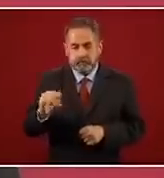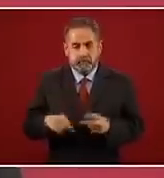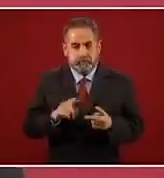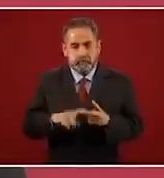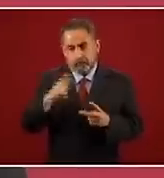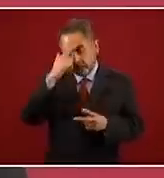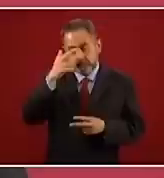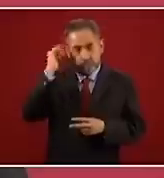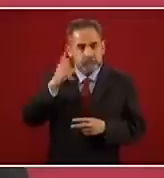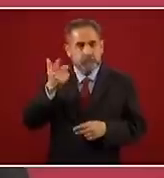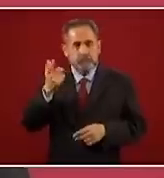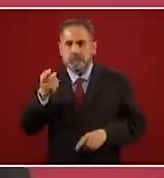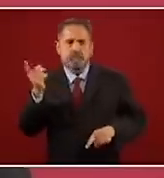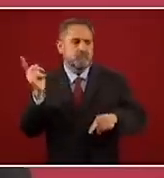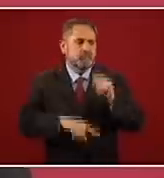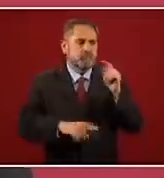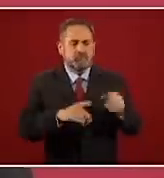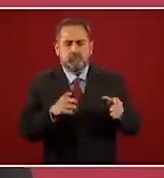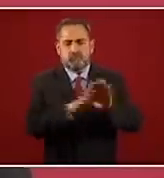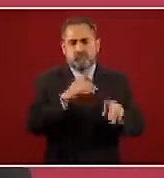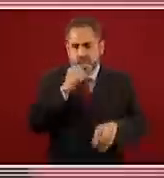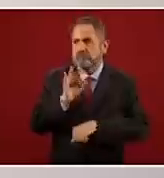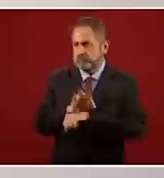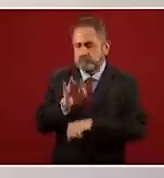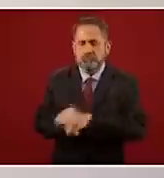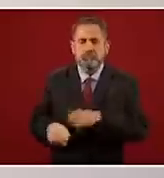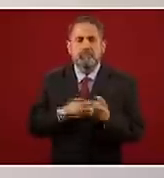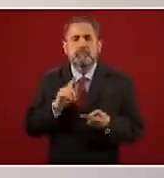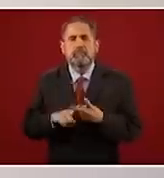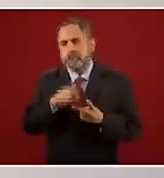cuando la censuraron. Lo hice en su momento,